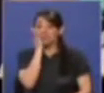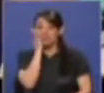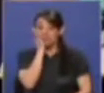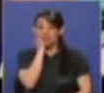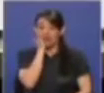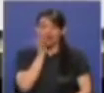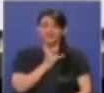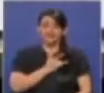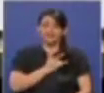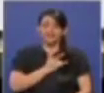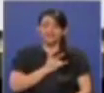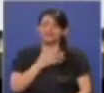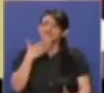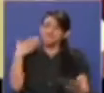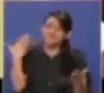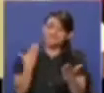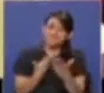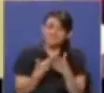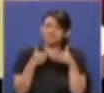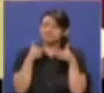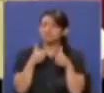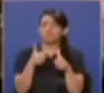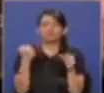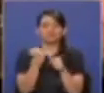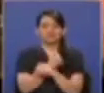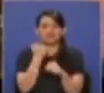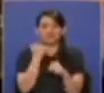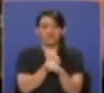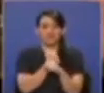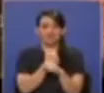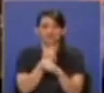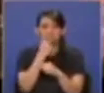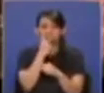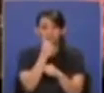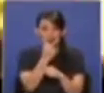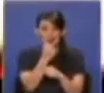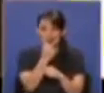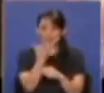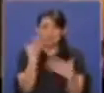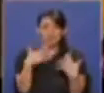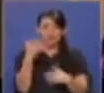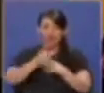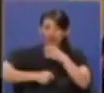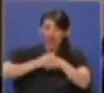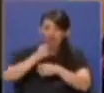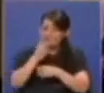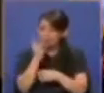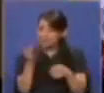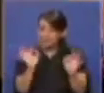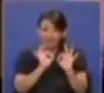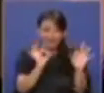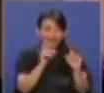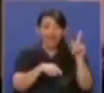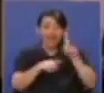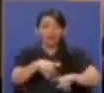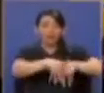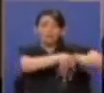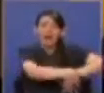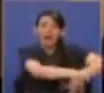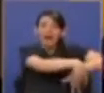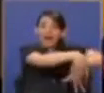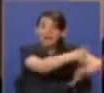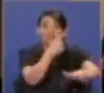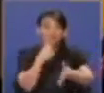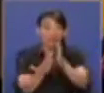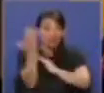están agradecidos por este trabajo que no solo ha visto en años. Y mientras algunos marchan para volver